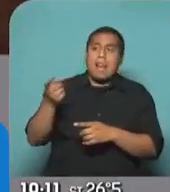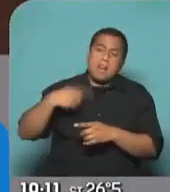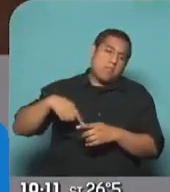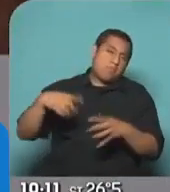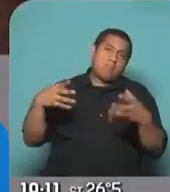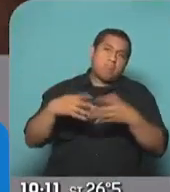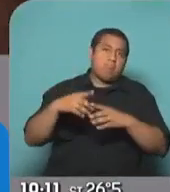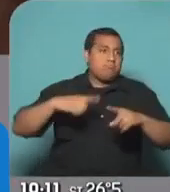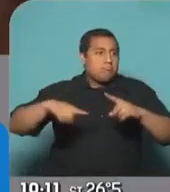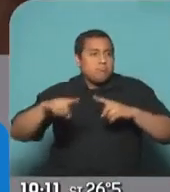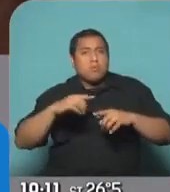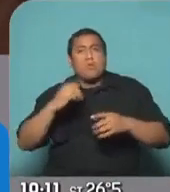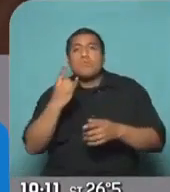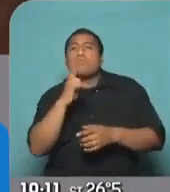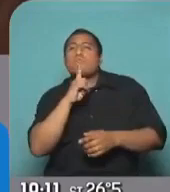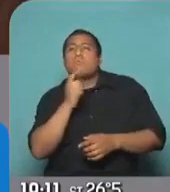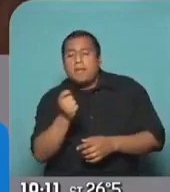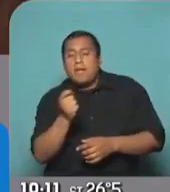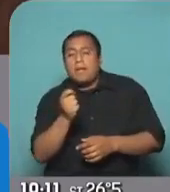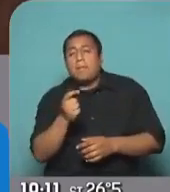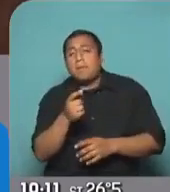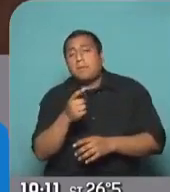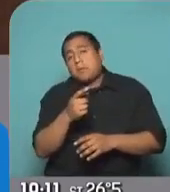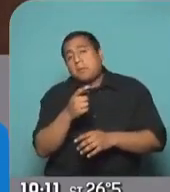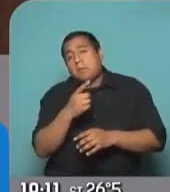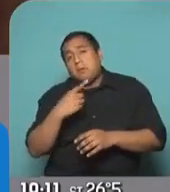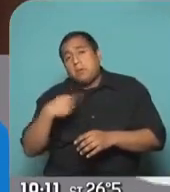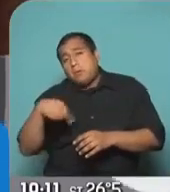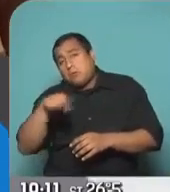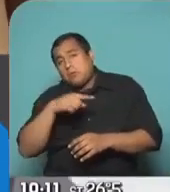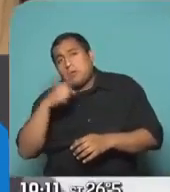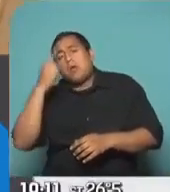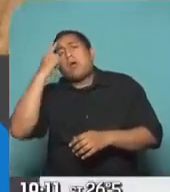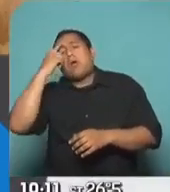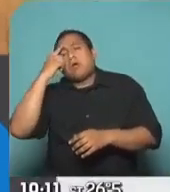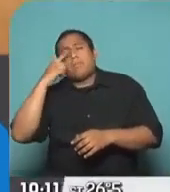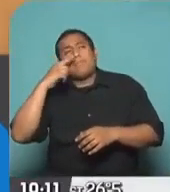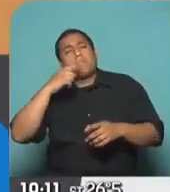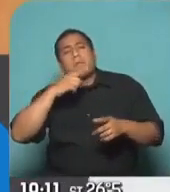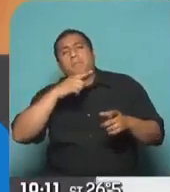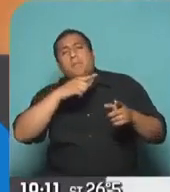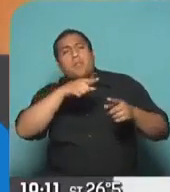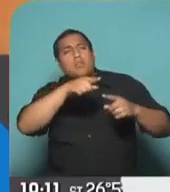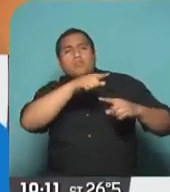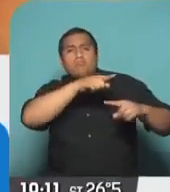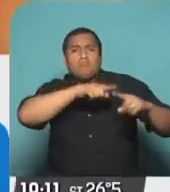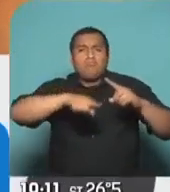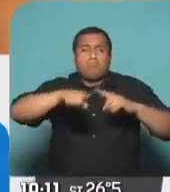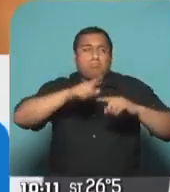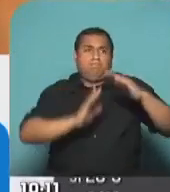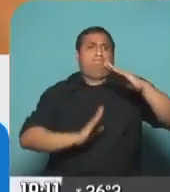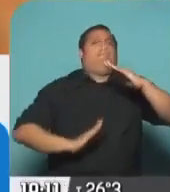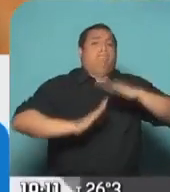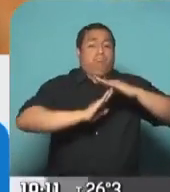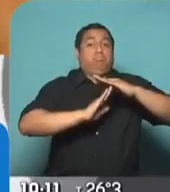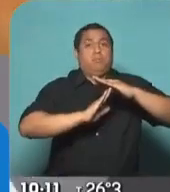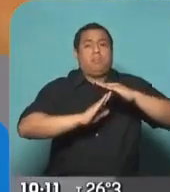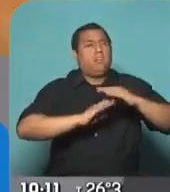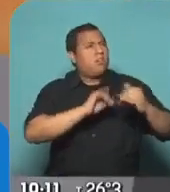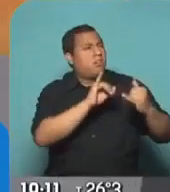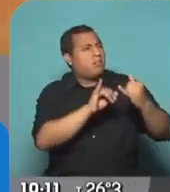UTA. Cuando veíamos que nosotros no estábamos de acuerdo con el actual conductor de la UTA, empezamos a plantear